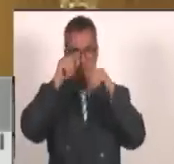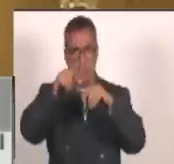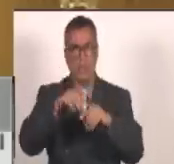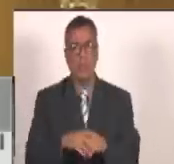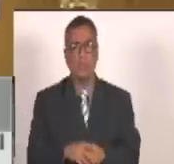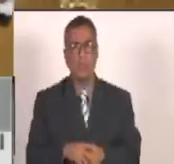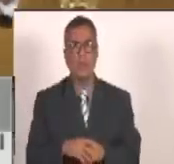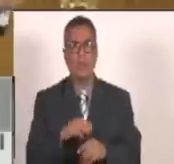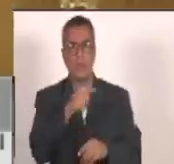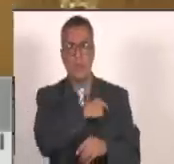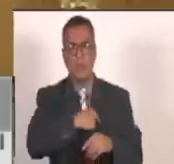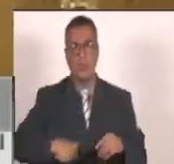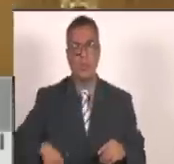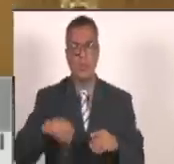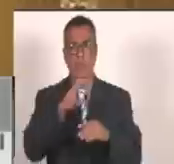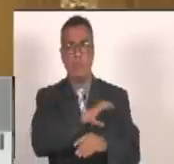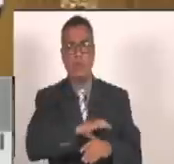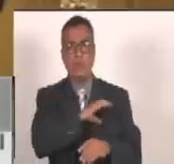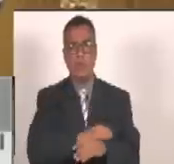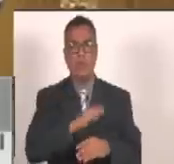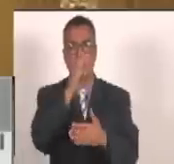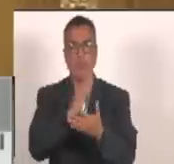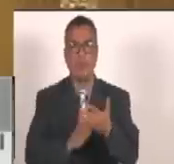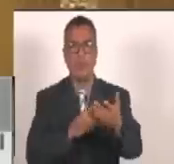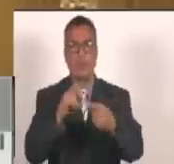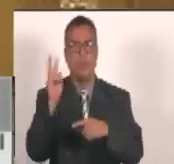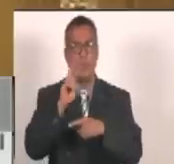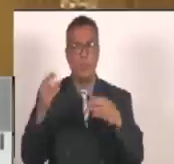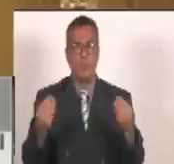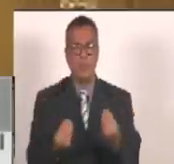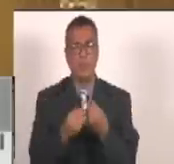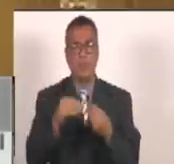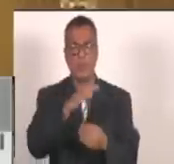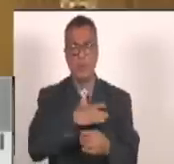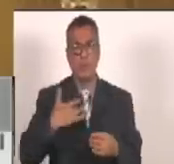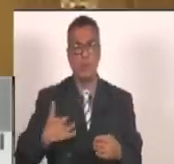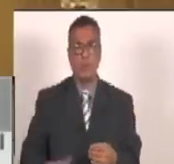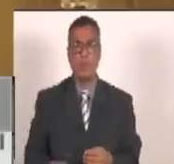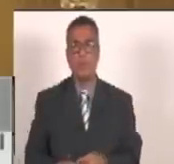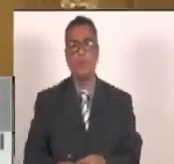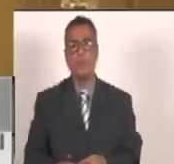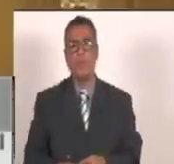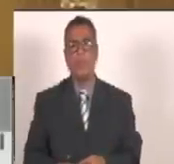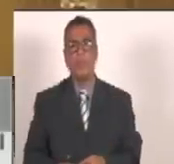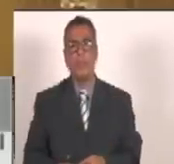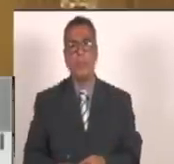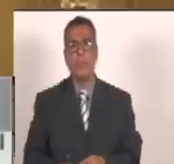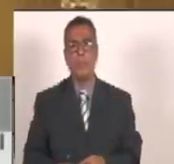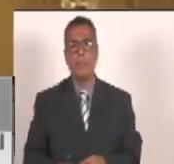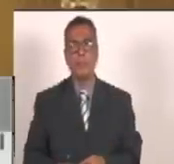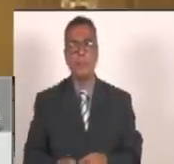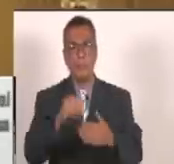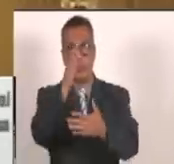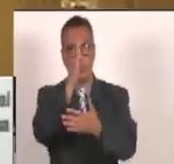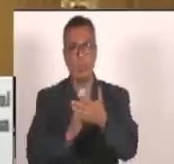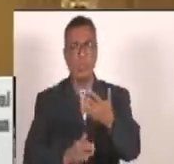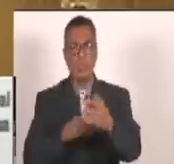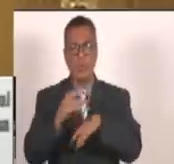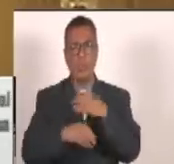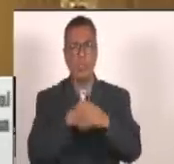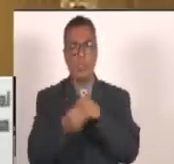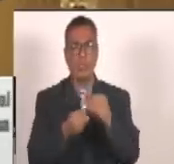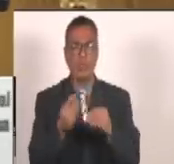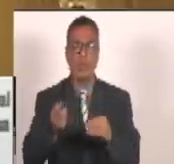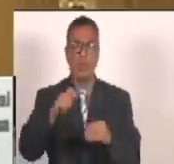Gómez, que es presidente de la Comisión Mixta Venezuela-China, lo cual divide y hace